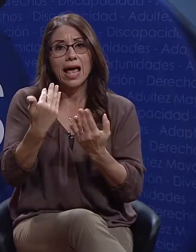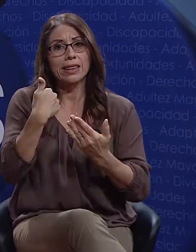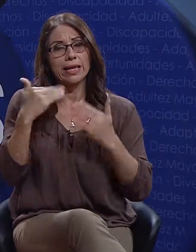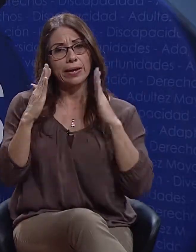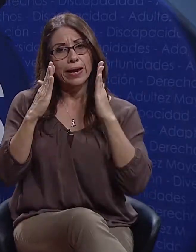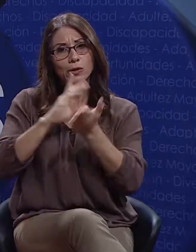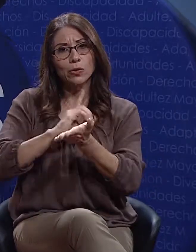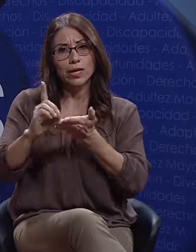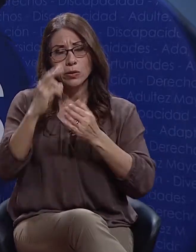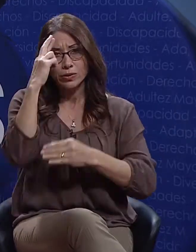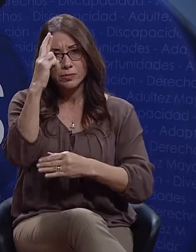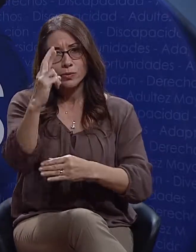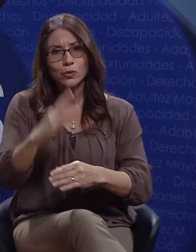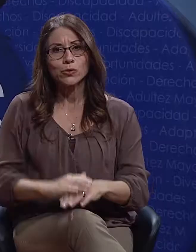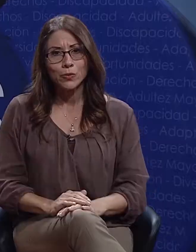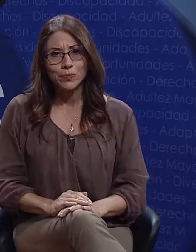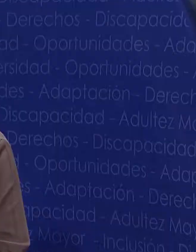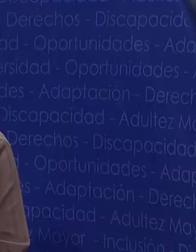y respetuoso.